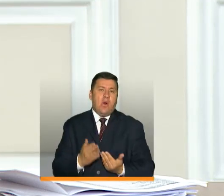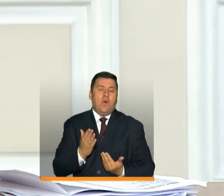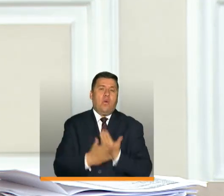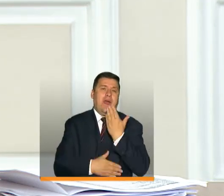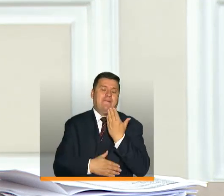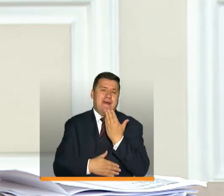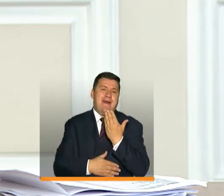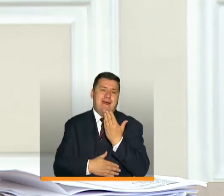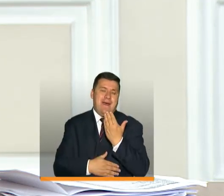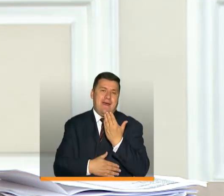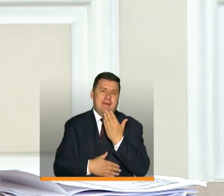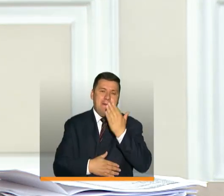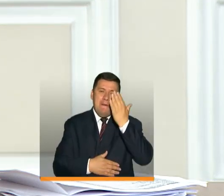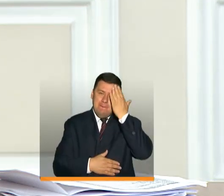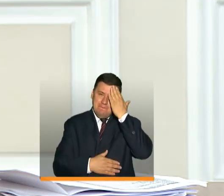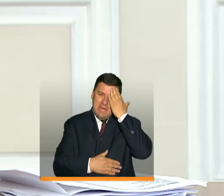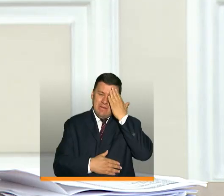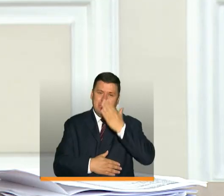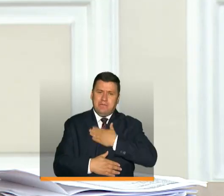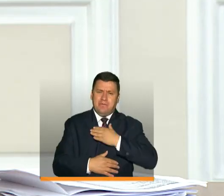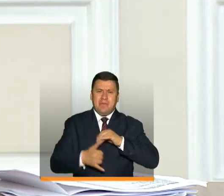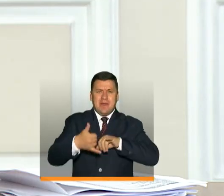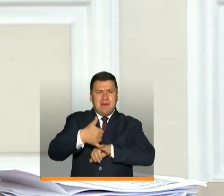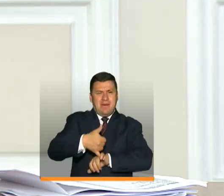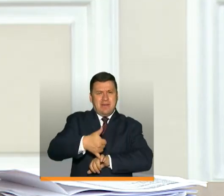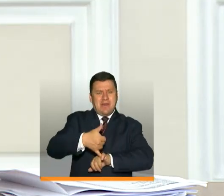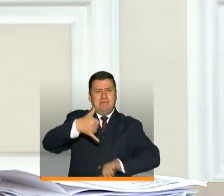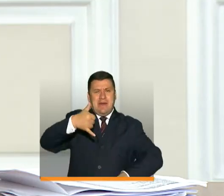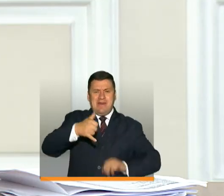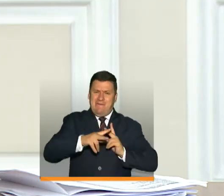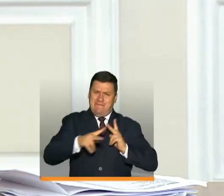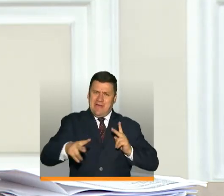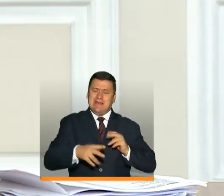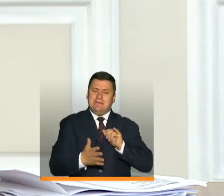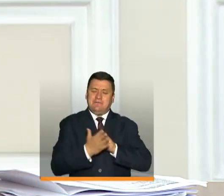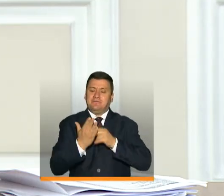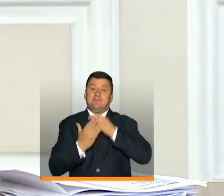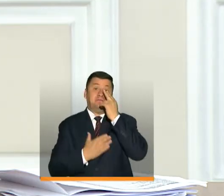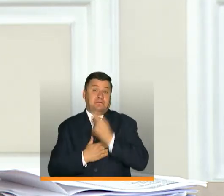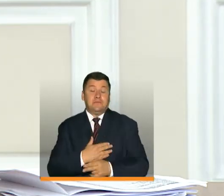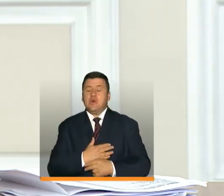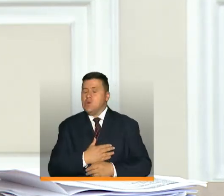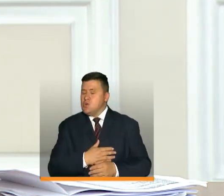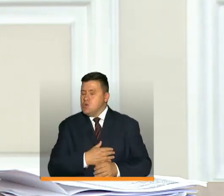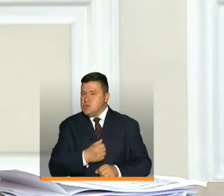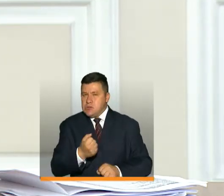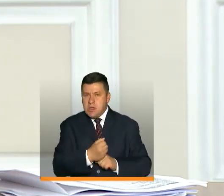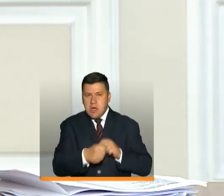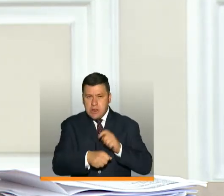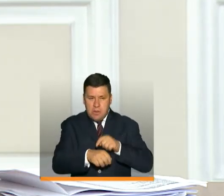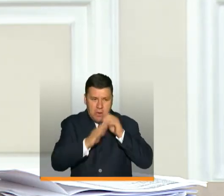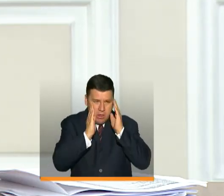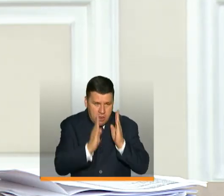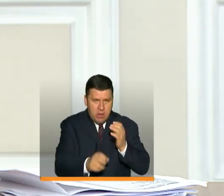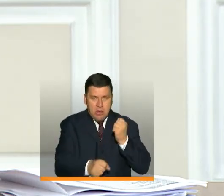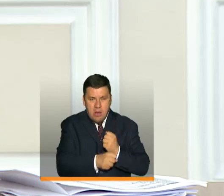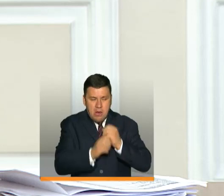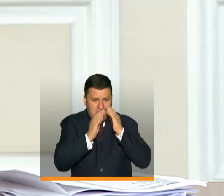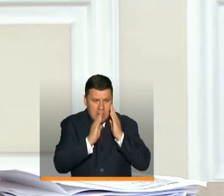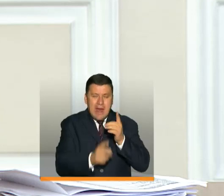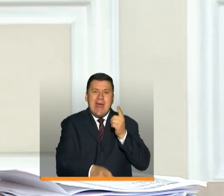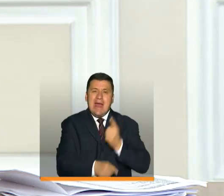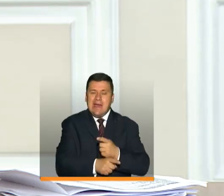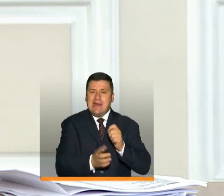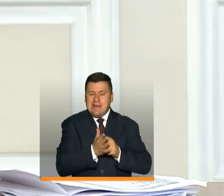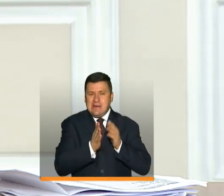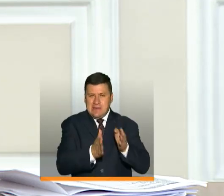nueva conmemoración de nuestra independencia, porque uno de los proyectos a los que le hemos metido mucho tiempo y mucho trabajo ha sido